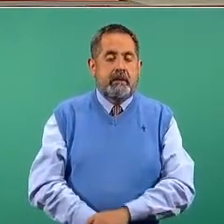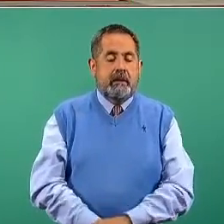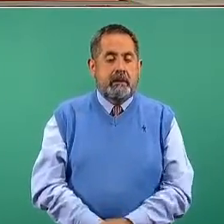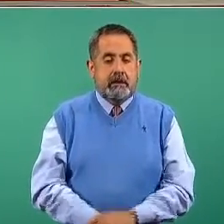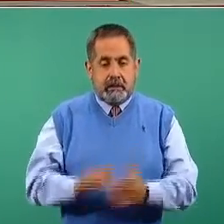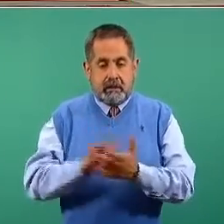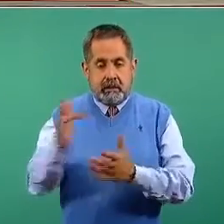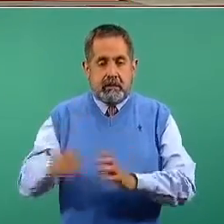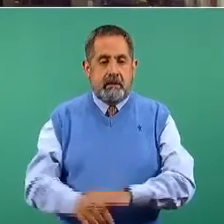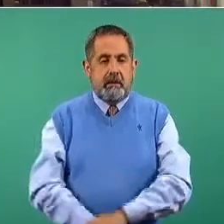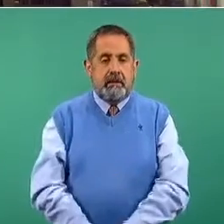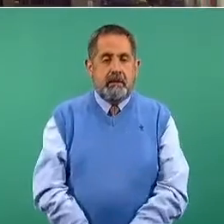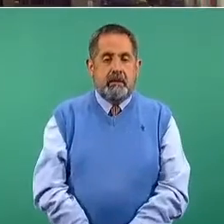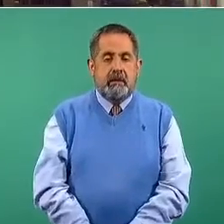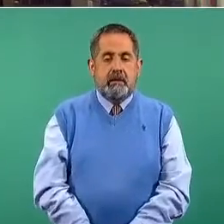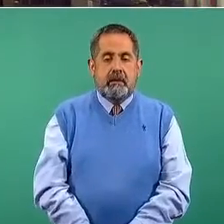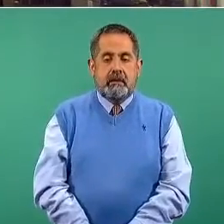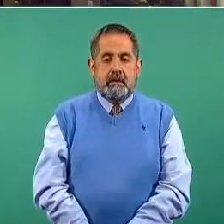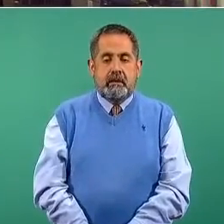Gracias, Arturo.